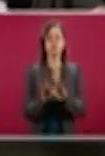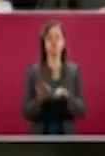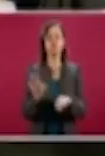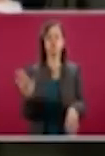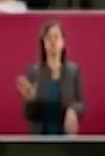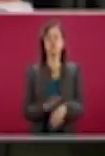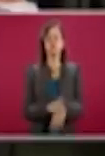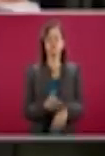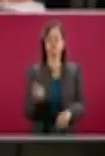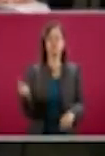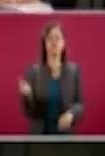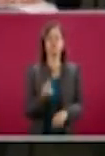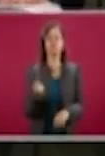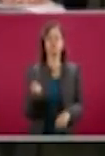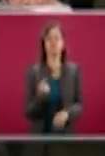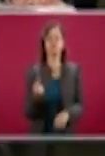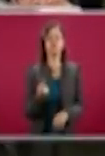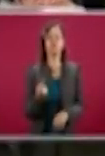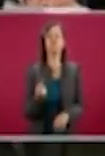gente